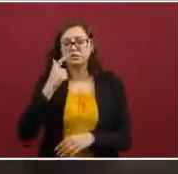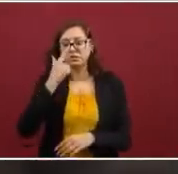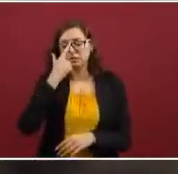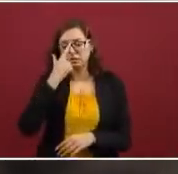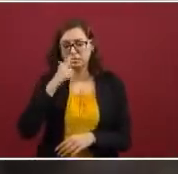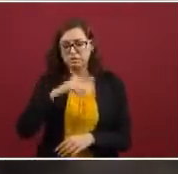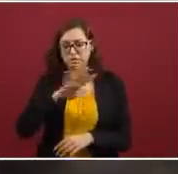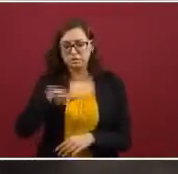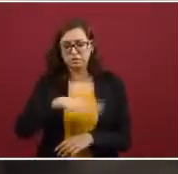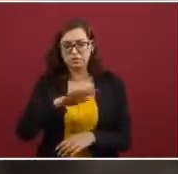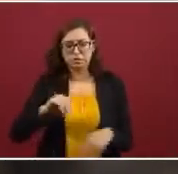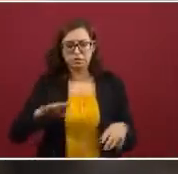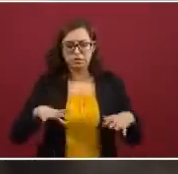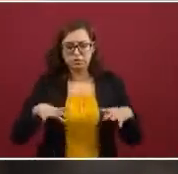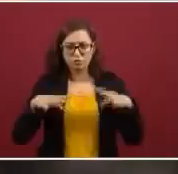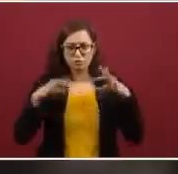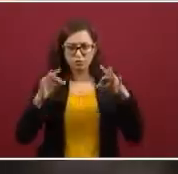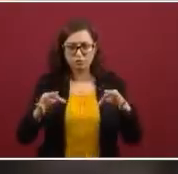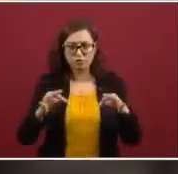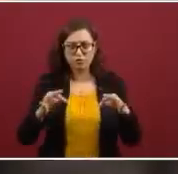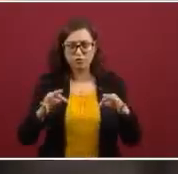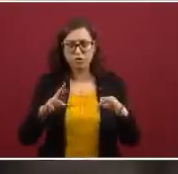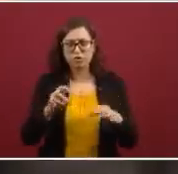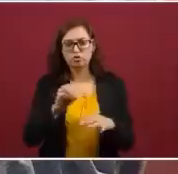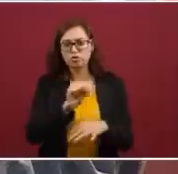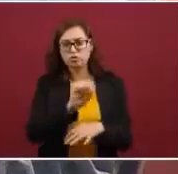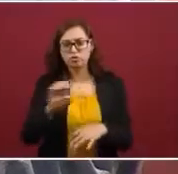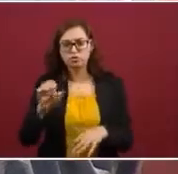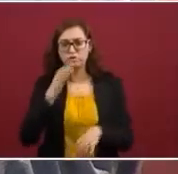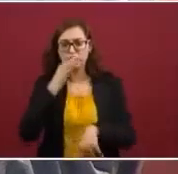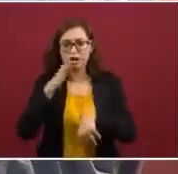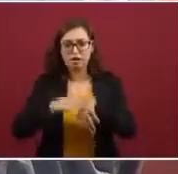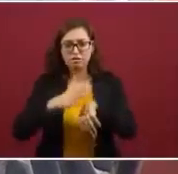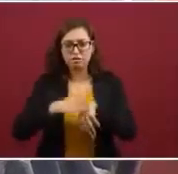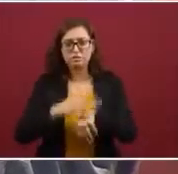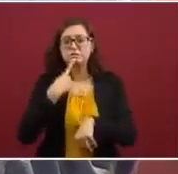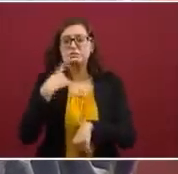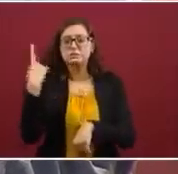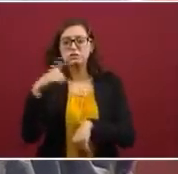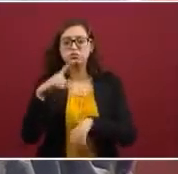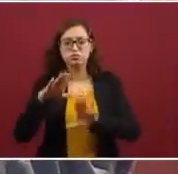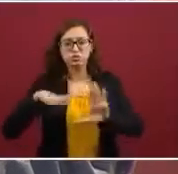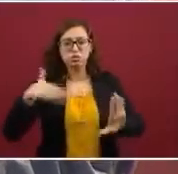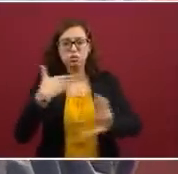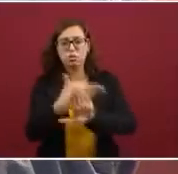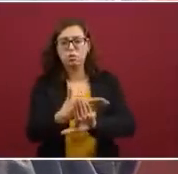Fundación Rosenblut pues para notificarle de una denuncia en su contra porque